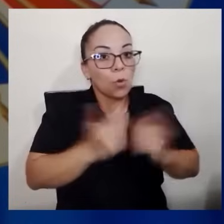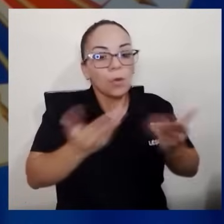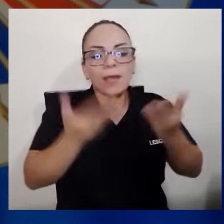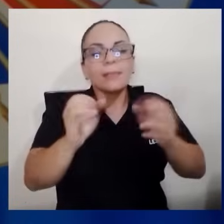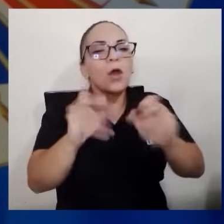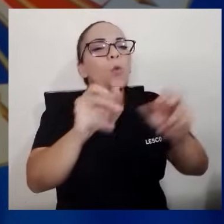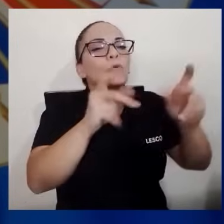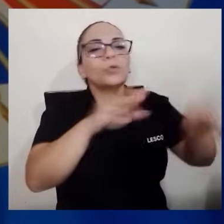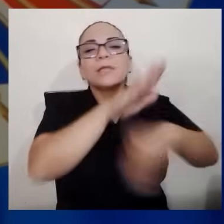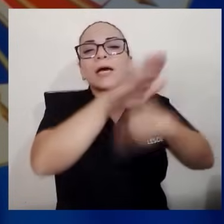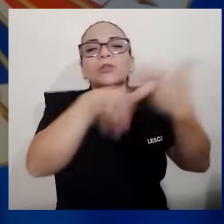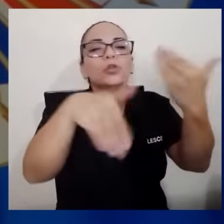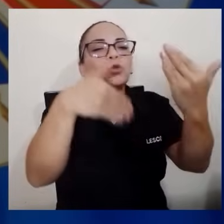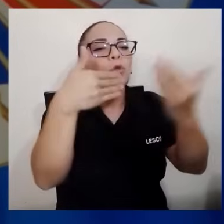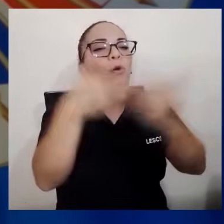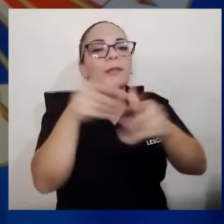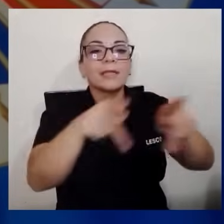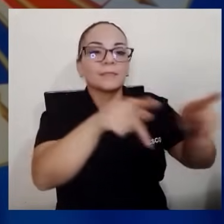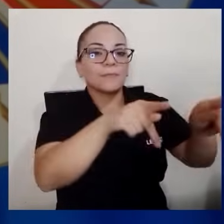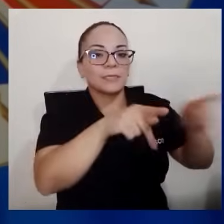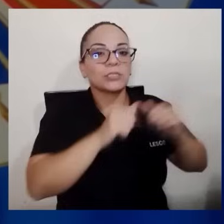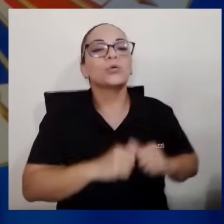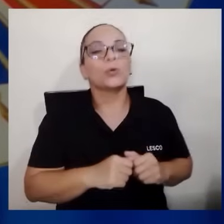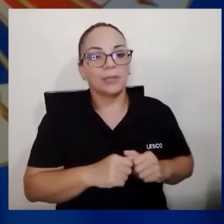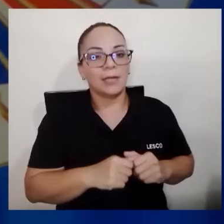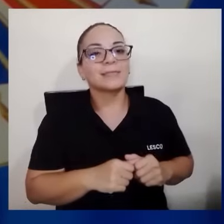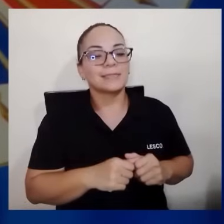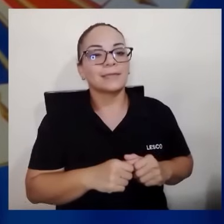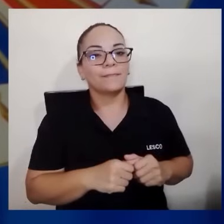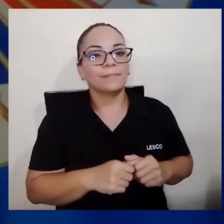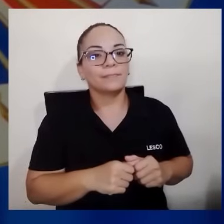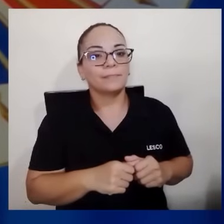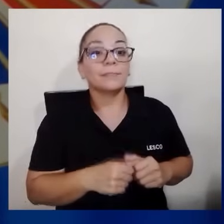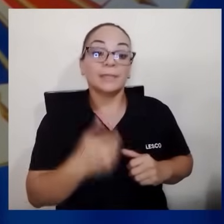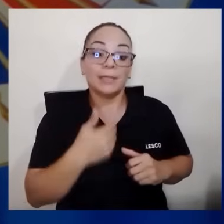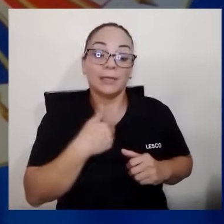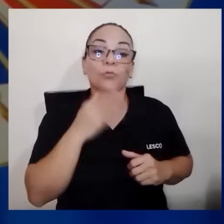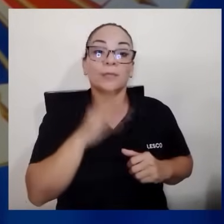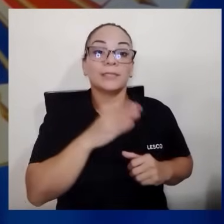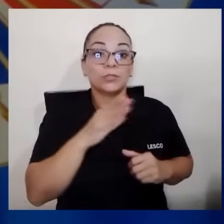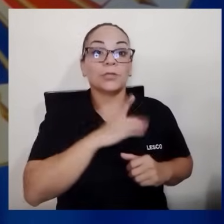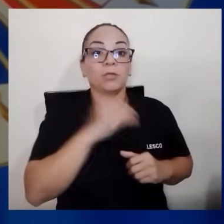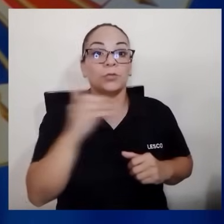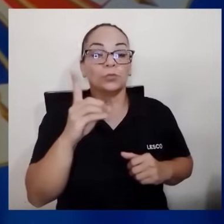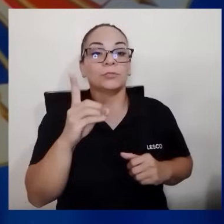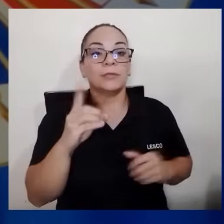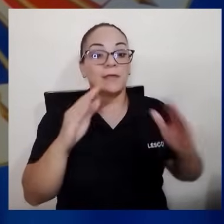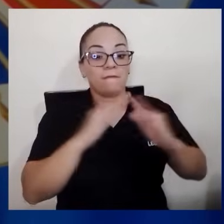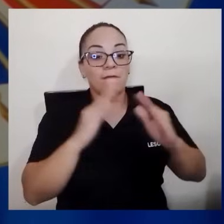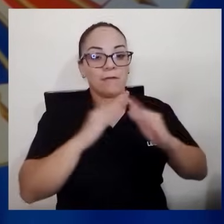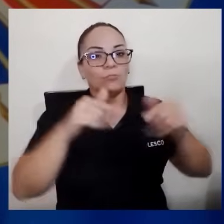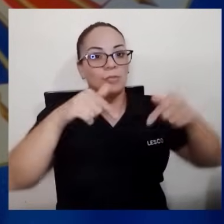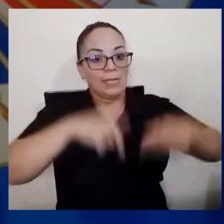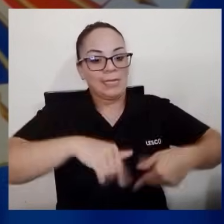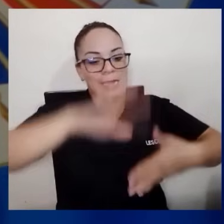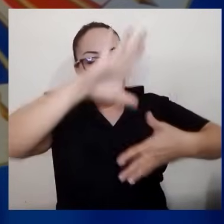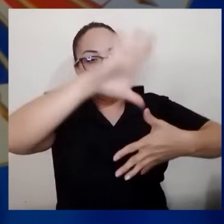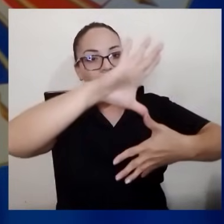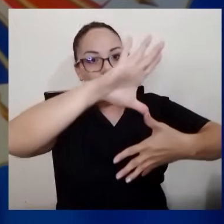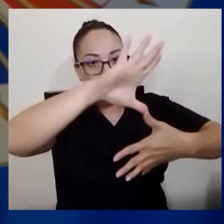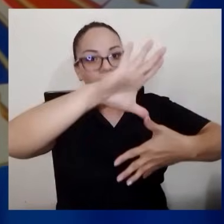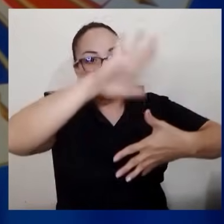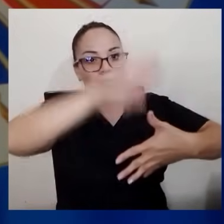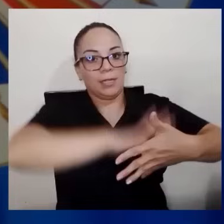las personas que tenemos la bendición de Dios de vivir en este continente el